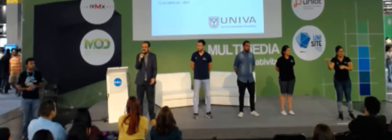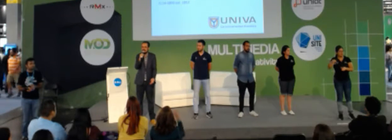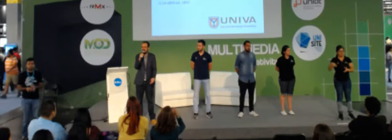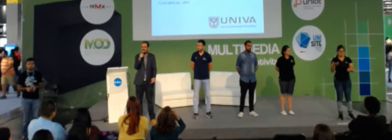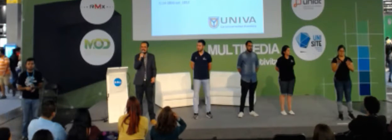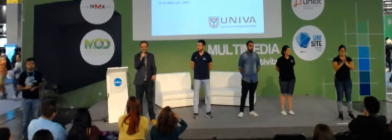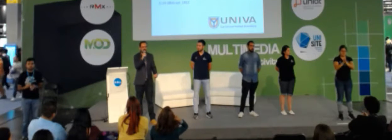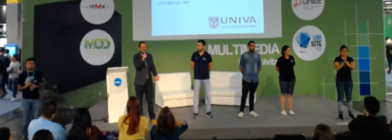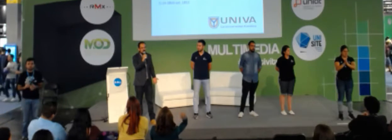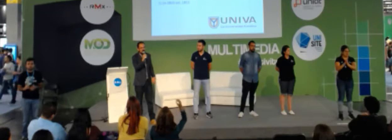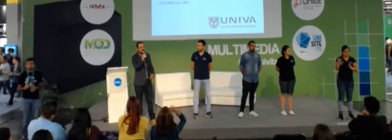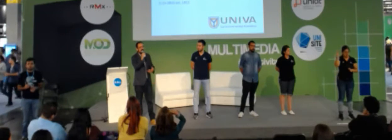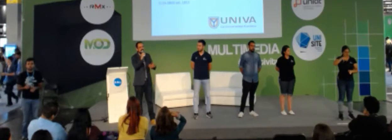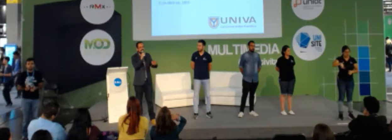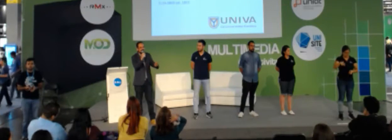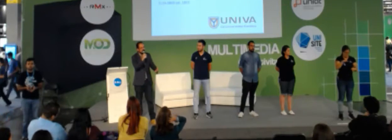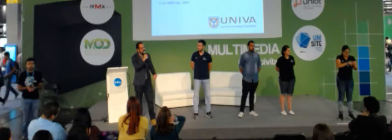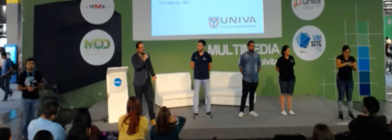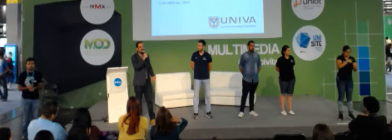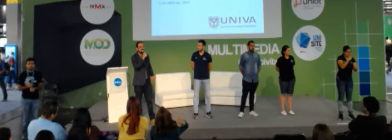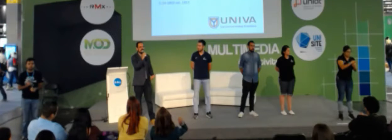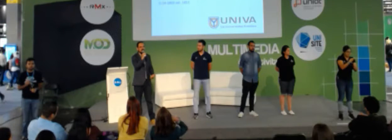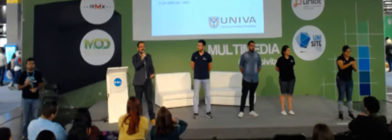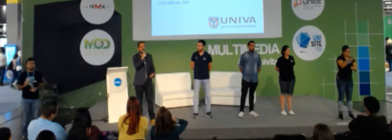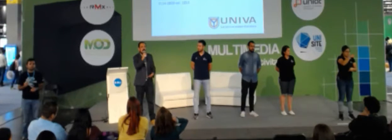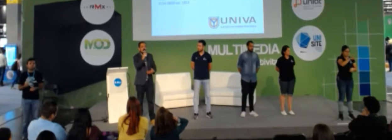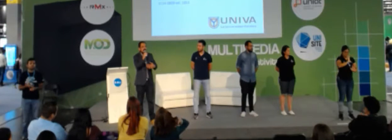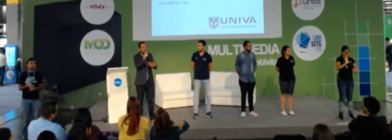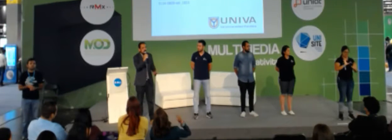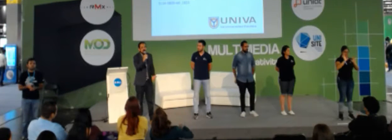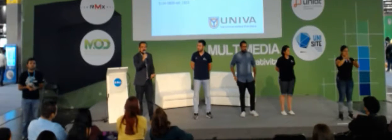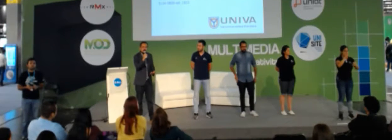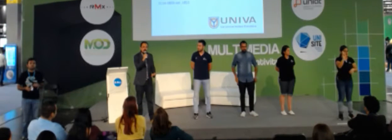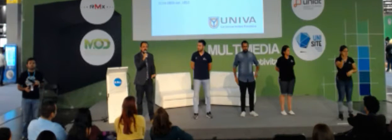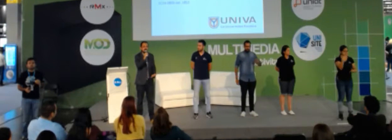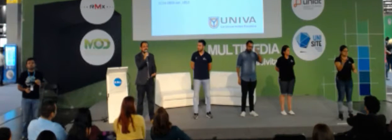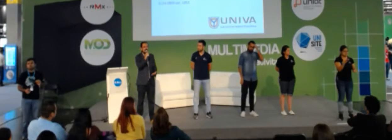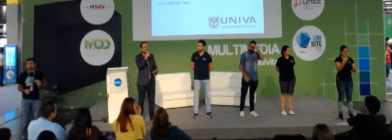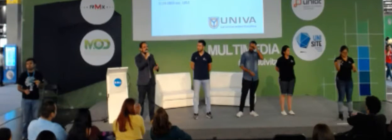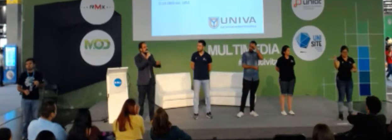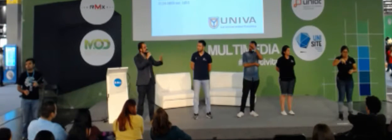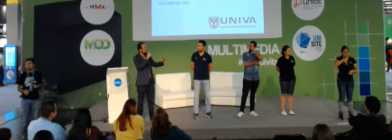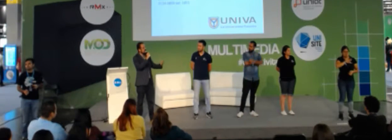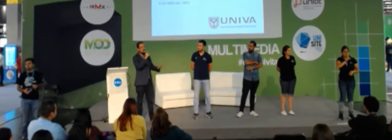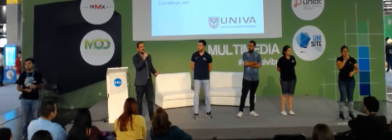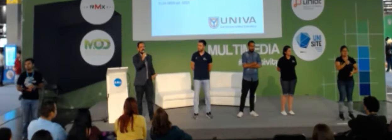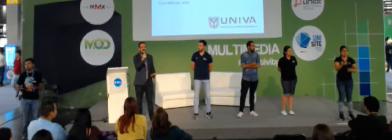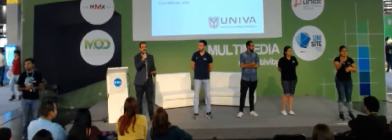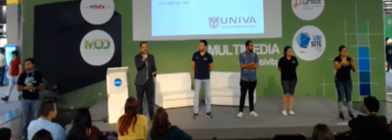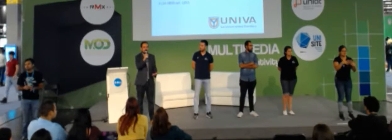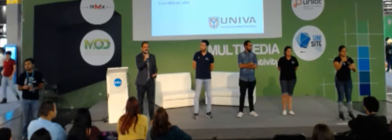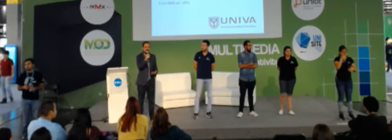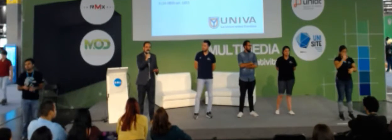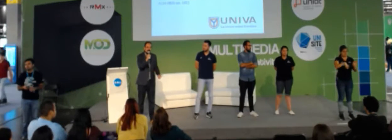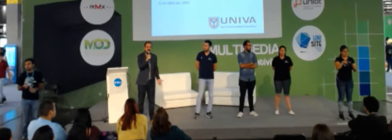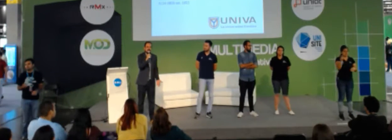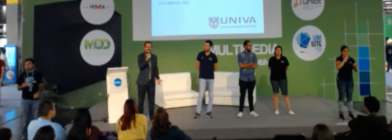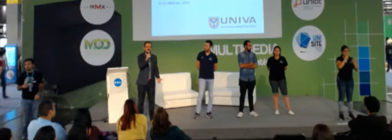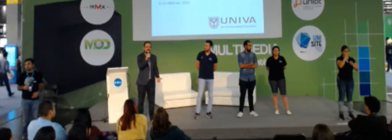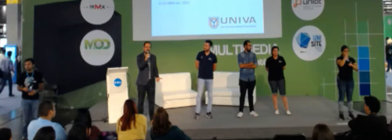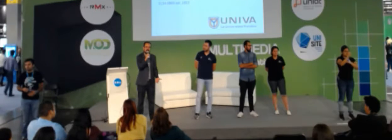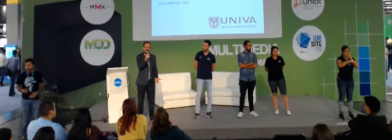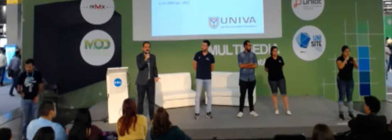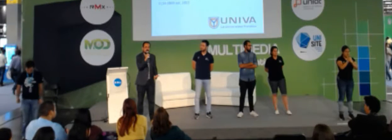pues estamos en la prepa, estamos algunos ya en licenciatura, habemos personas muy capacitadas, varios de los compañeros intérpretes tienen más de 20